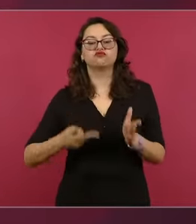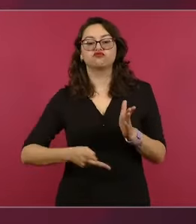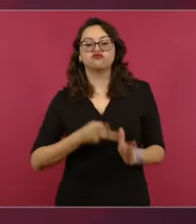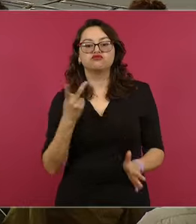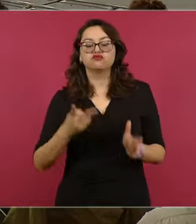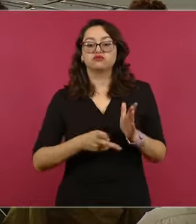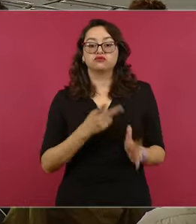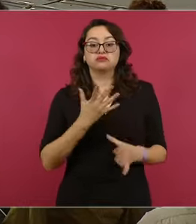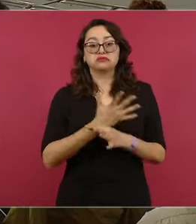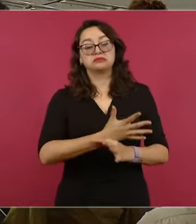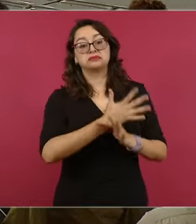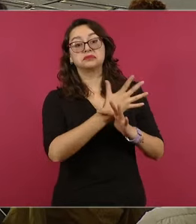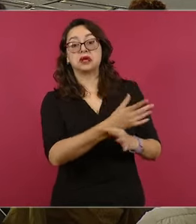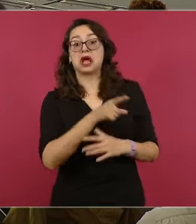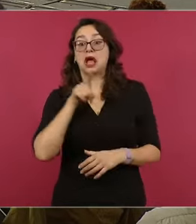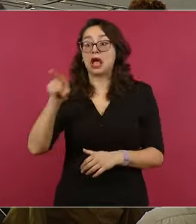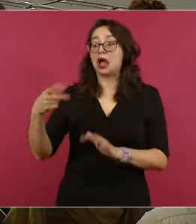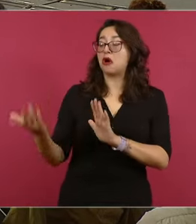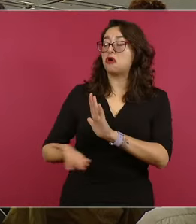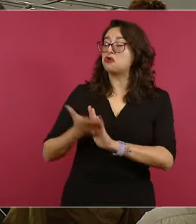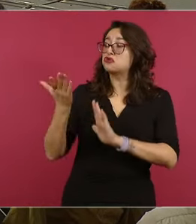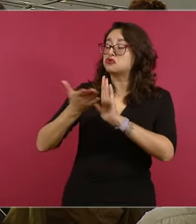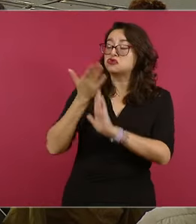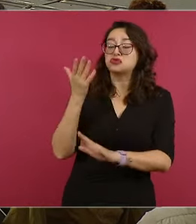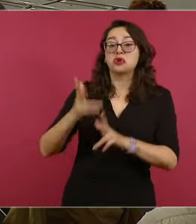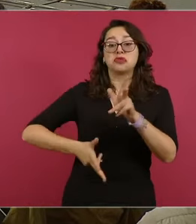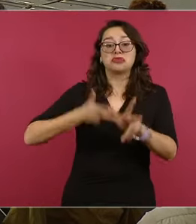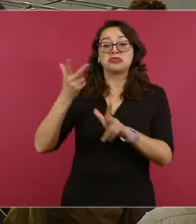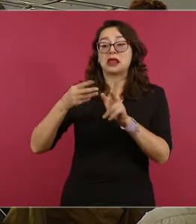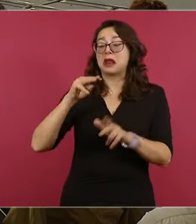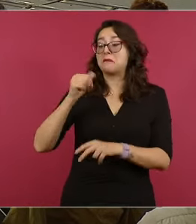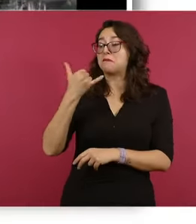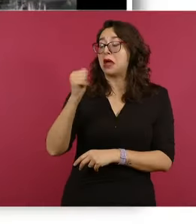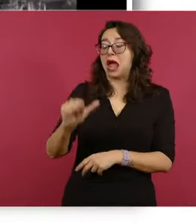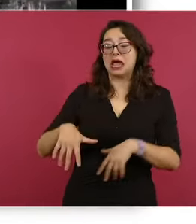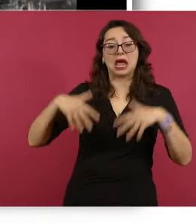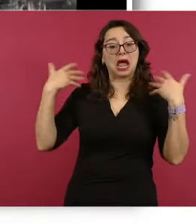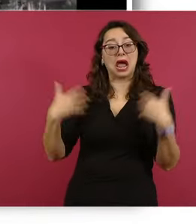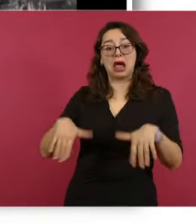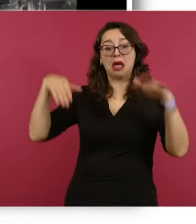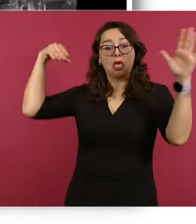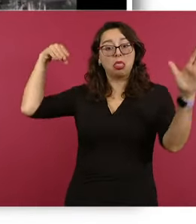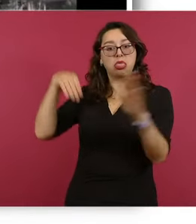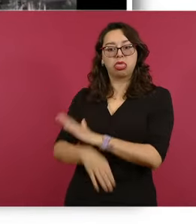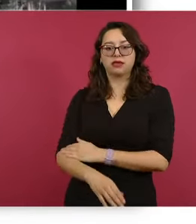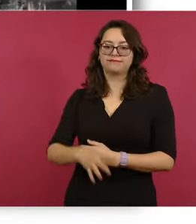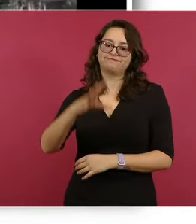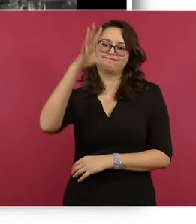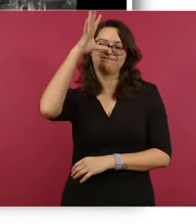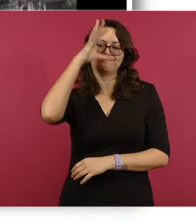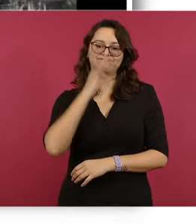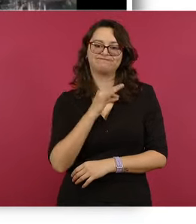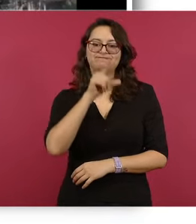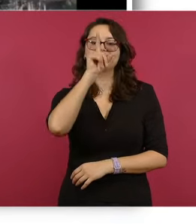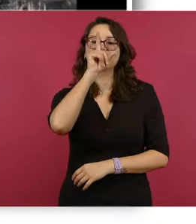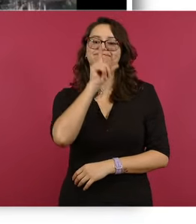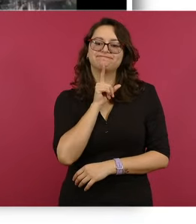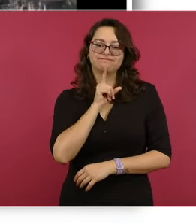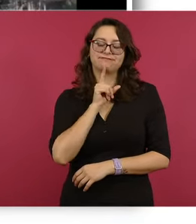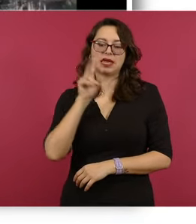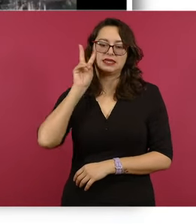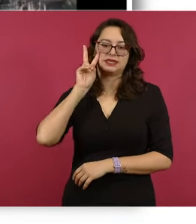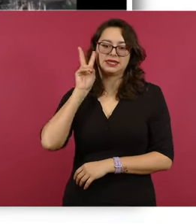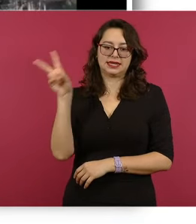las labores del Tren Maya en Calakmul, Campeche, lo cual es, pues, absolutamente falso. Los mensajes con el